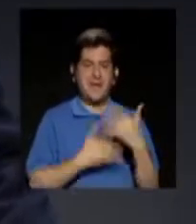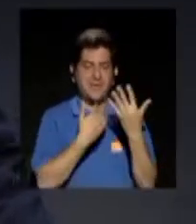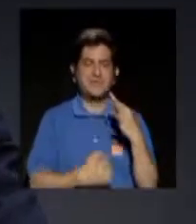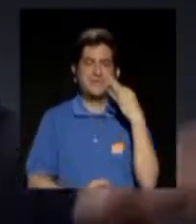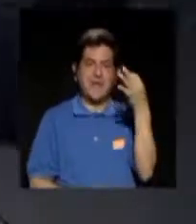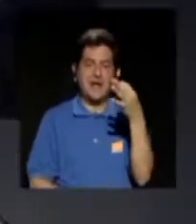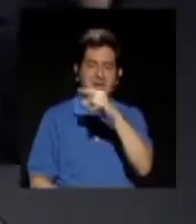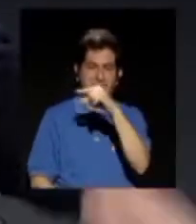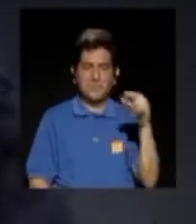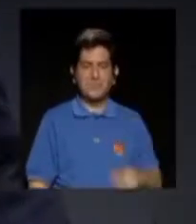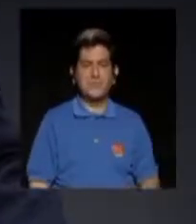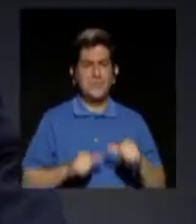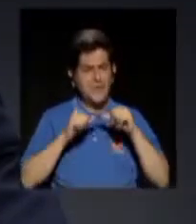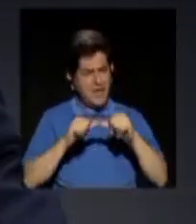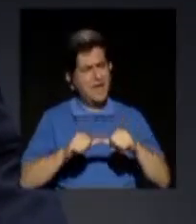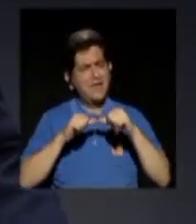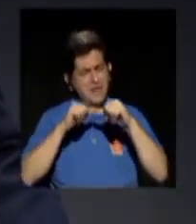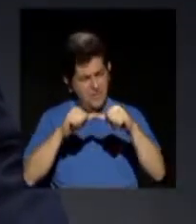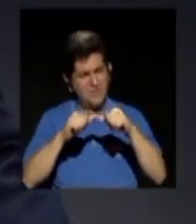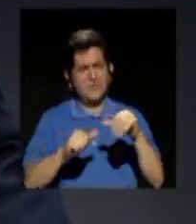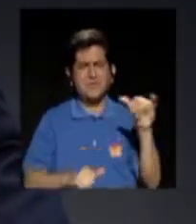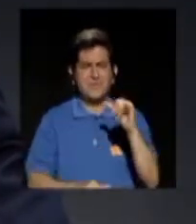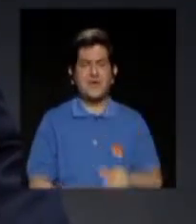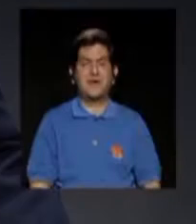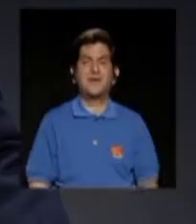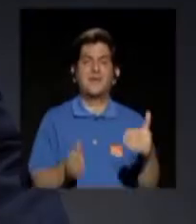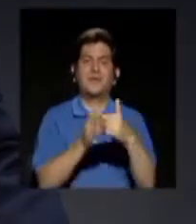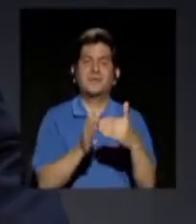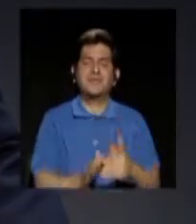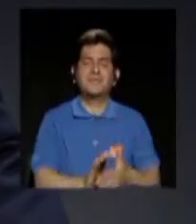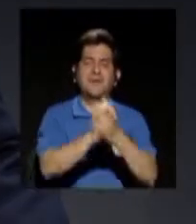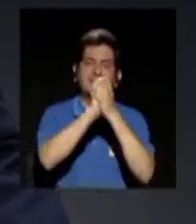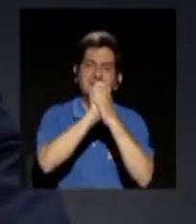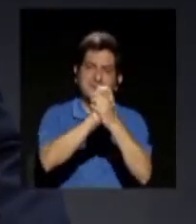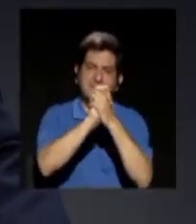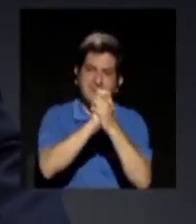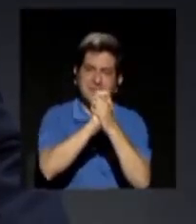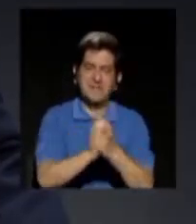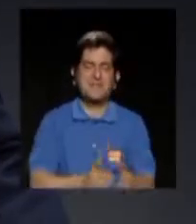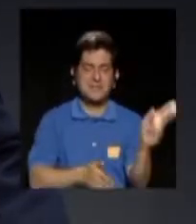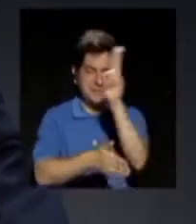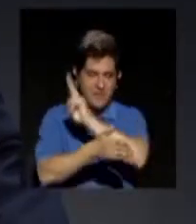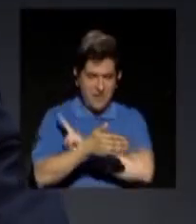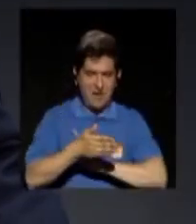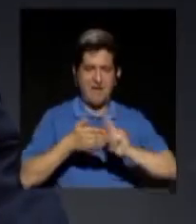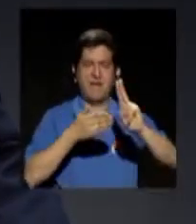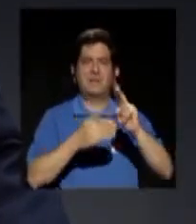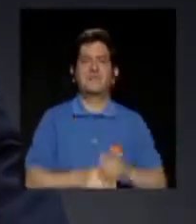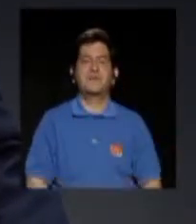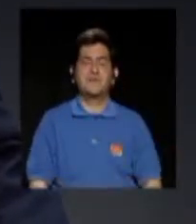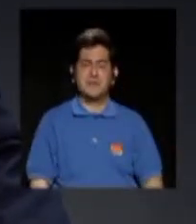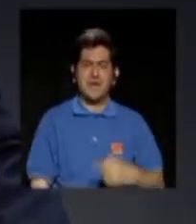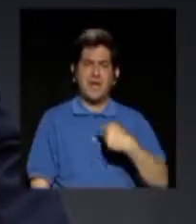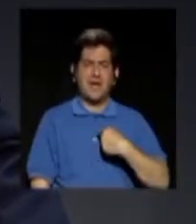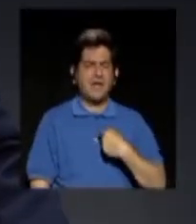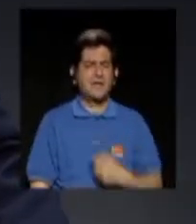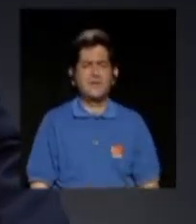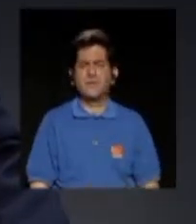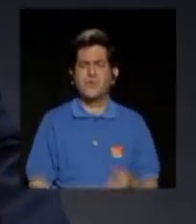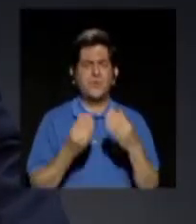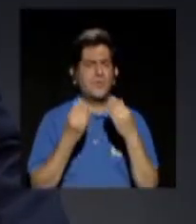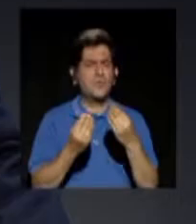hagan la próxima y lo sigan haciendo en muchas otras. Y de nuevo, felicitaciones a esta universidad a la que yo le debo tanto